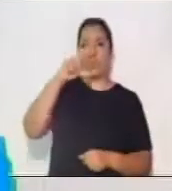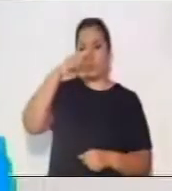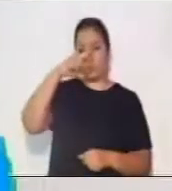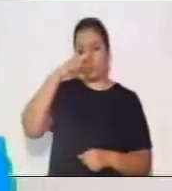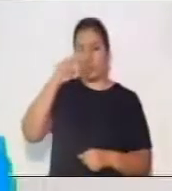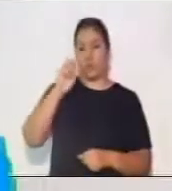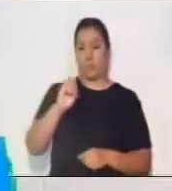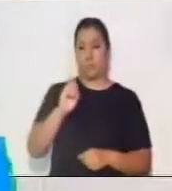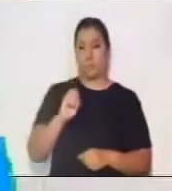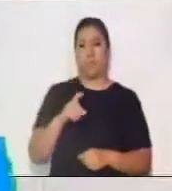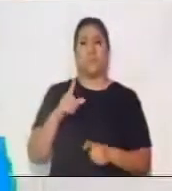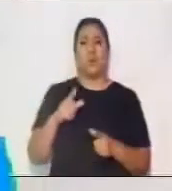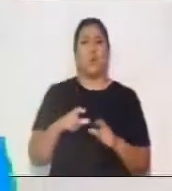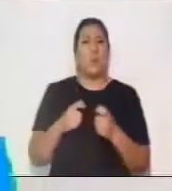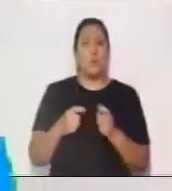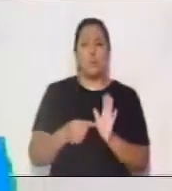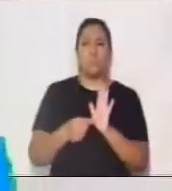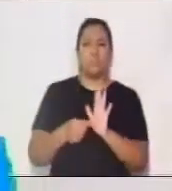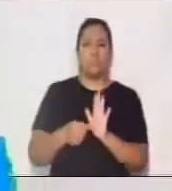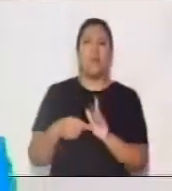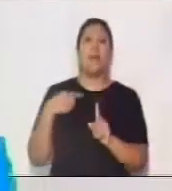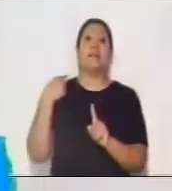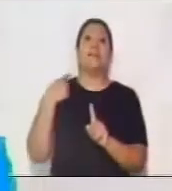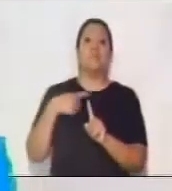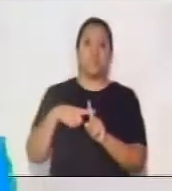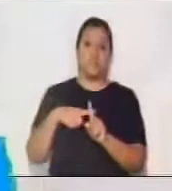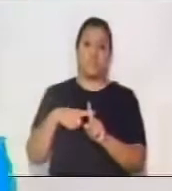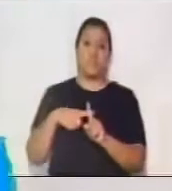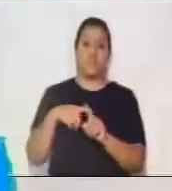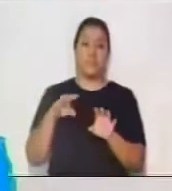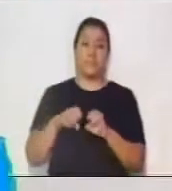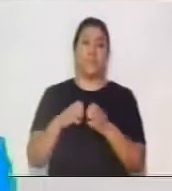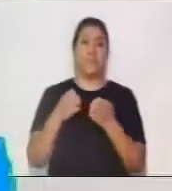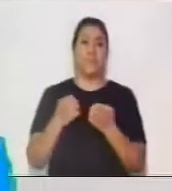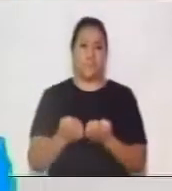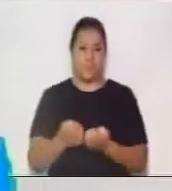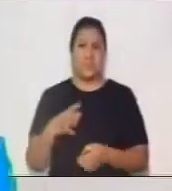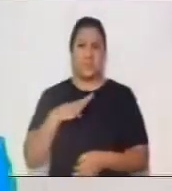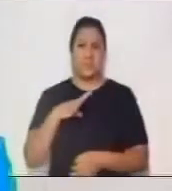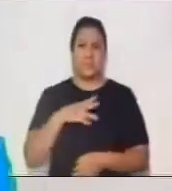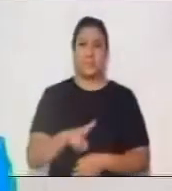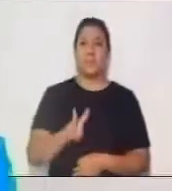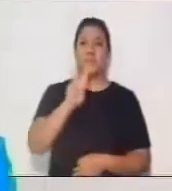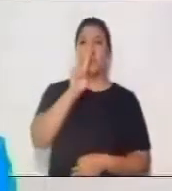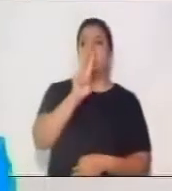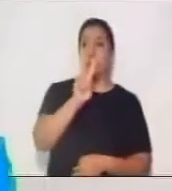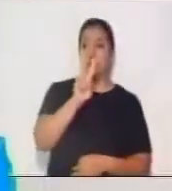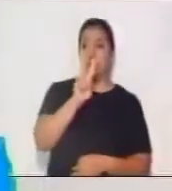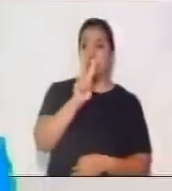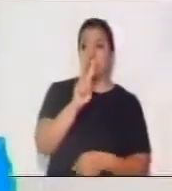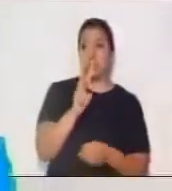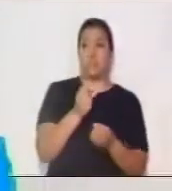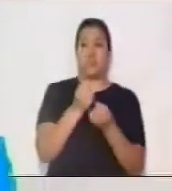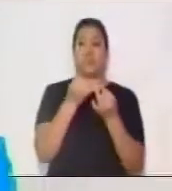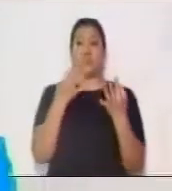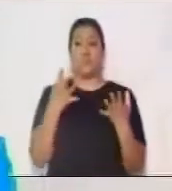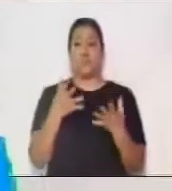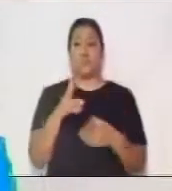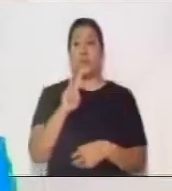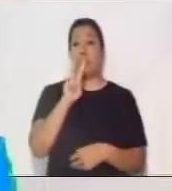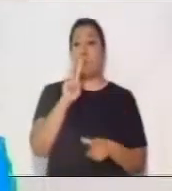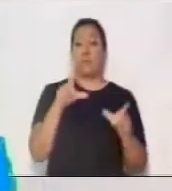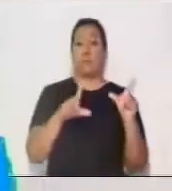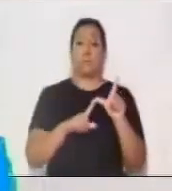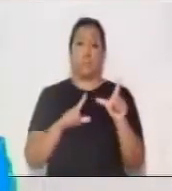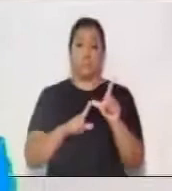intensivas ahora con pantenol, aminoácidos y aceite de argán. Mi nombre es Ronald Pedroso. Un doctor en Guatemala nos confirma que mi hija tenía una